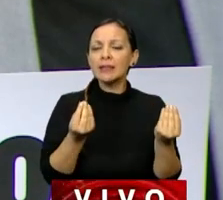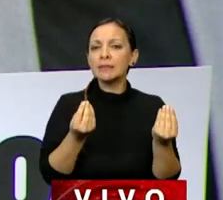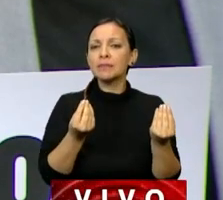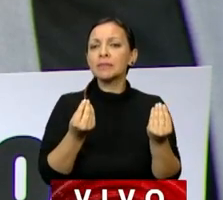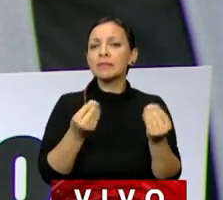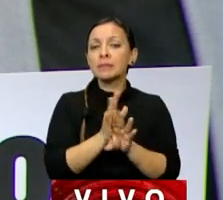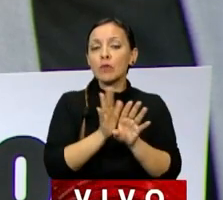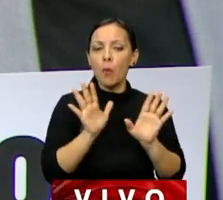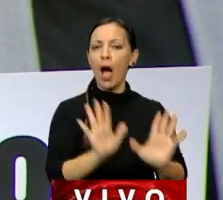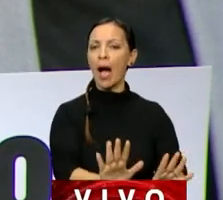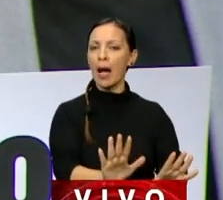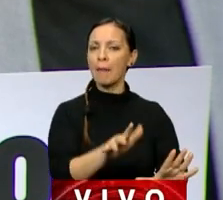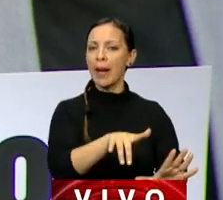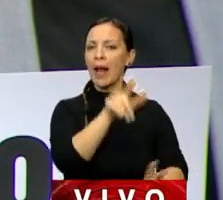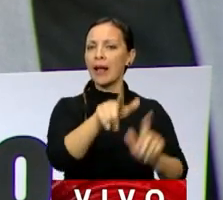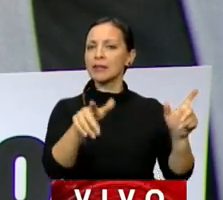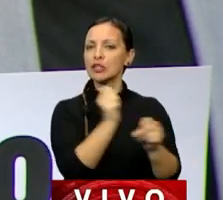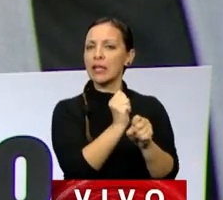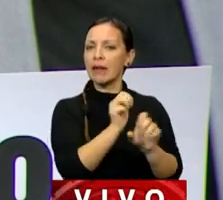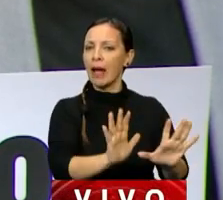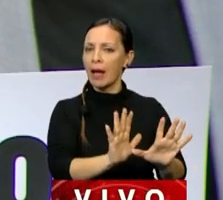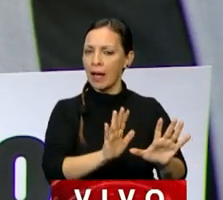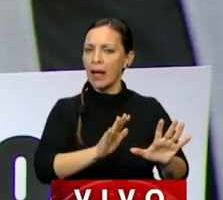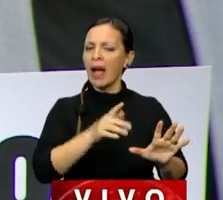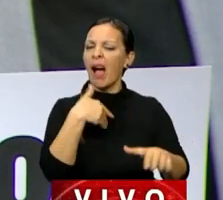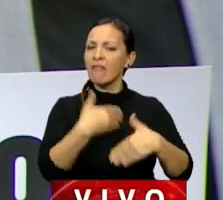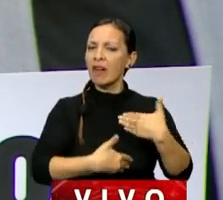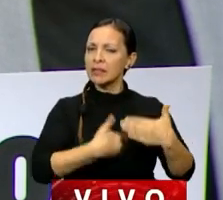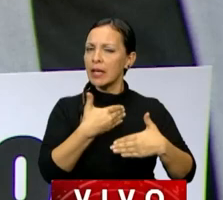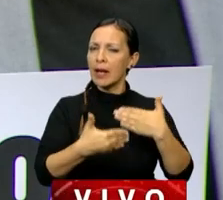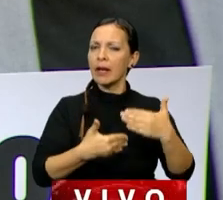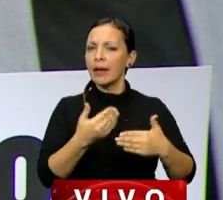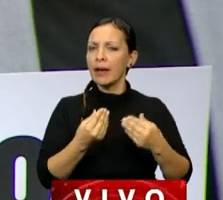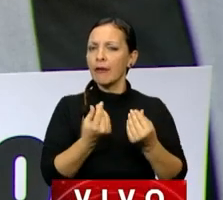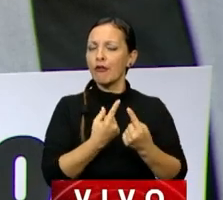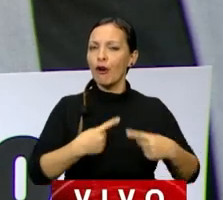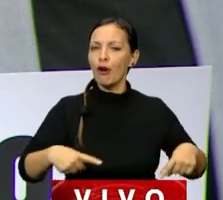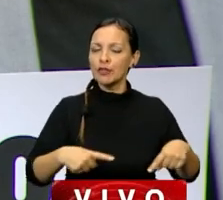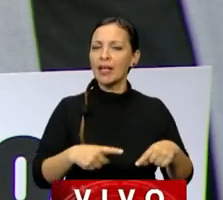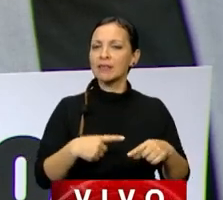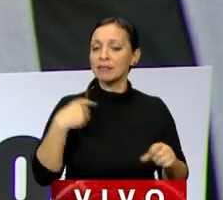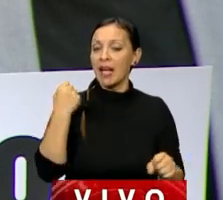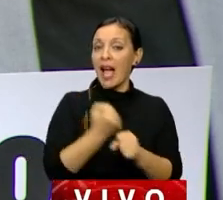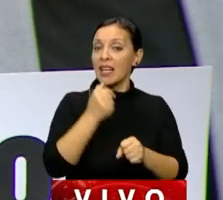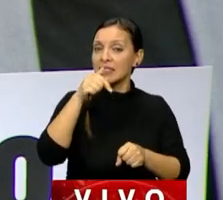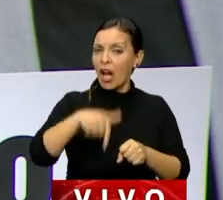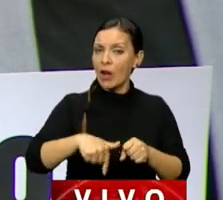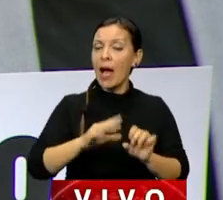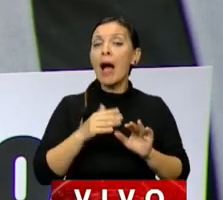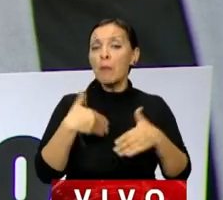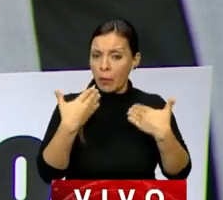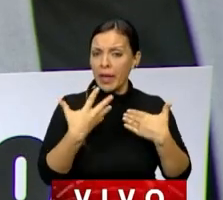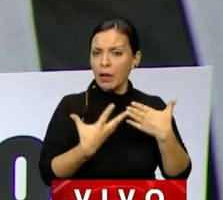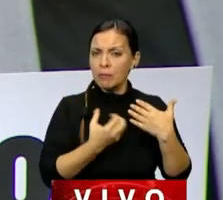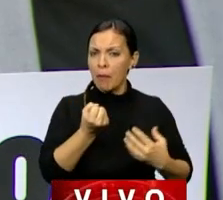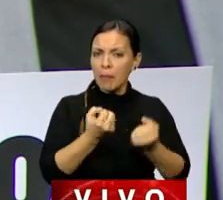sectores populares, en poder avanzar en aquello en lo que hasta ahora pudieron avanzar